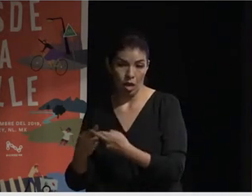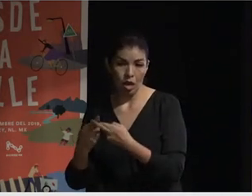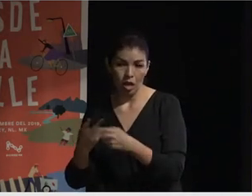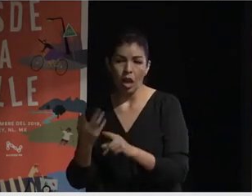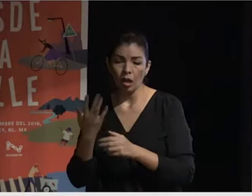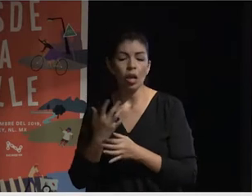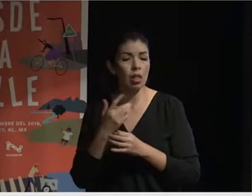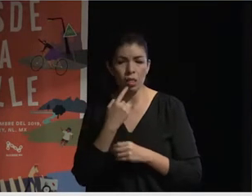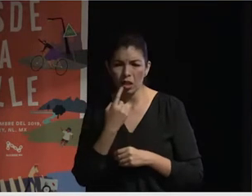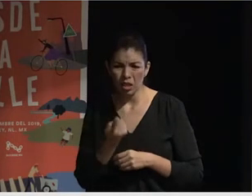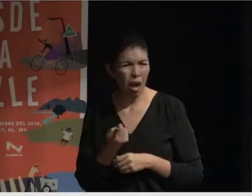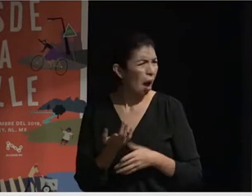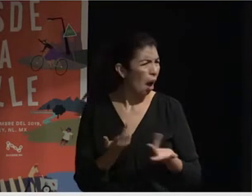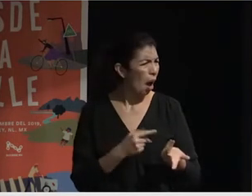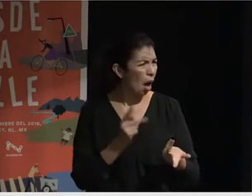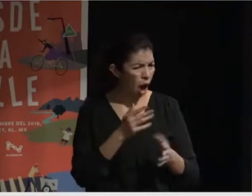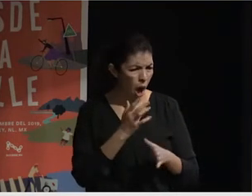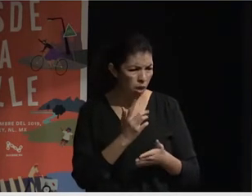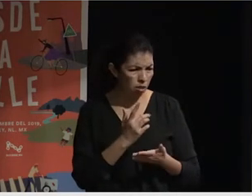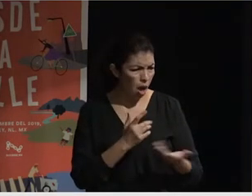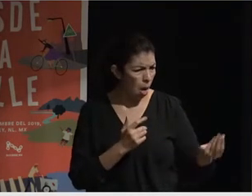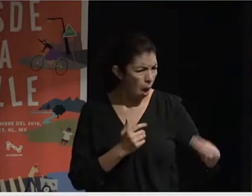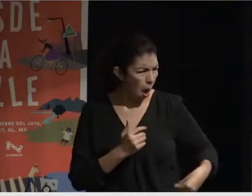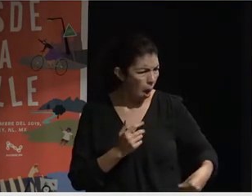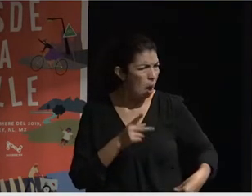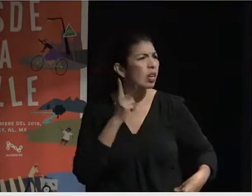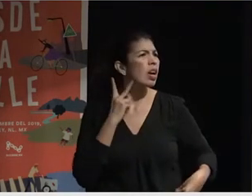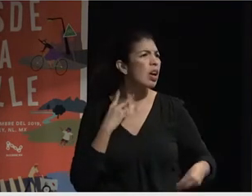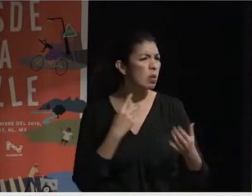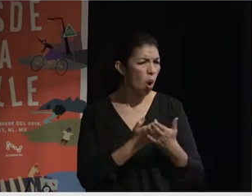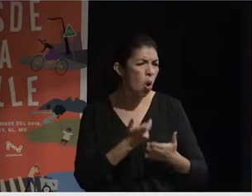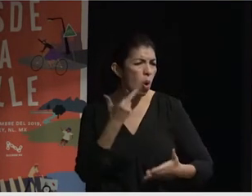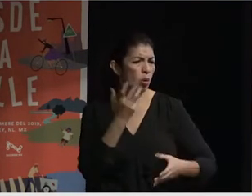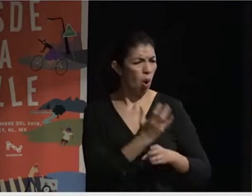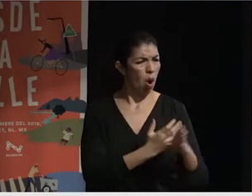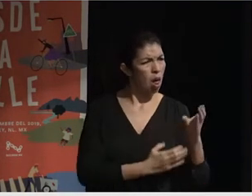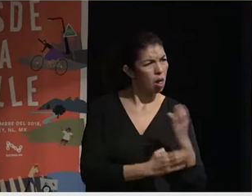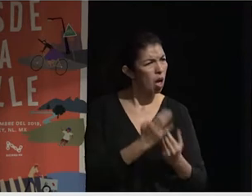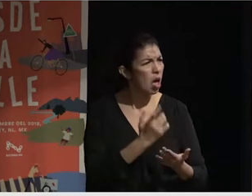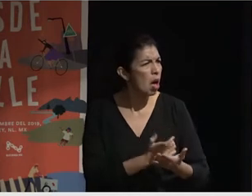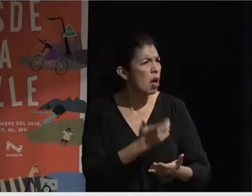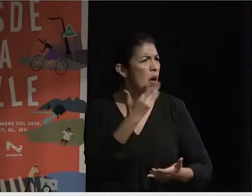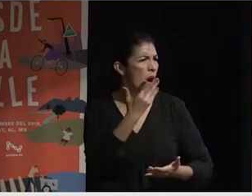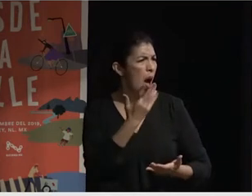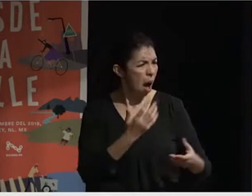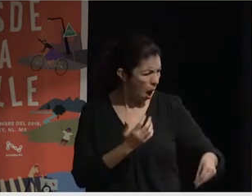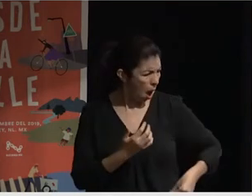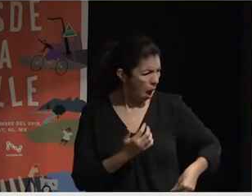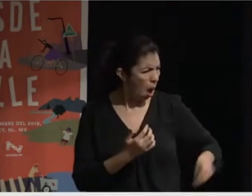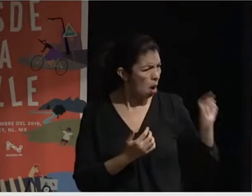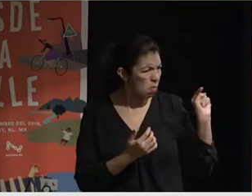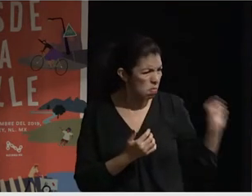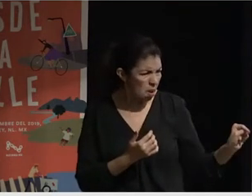decir, criminalizan. Y bueno, Neil Smith, como buen marxista, dice, ¿se acuerdan que Marx, pues, cuando escribe, estaba en una sociedad en la que se creía que